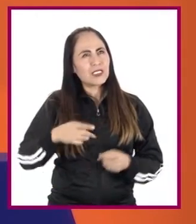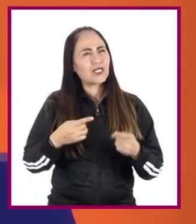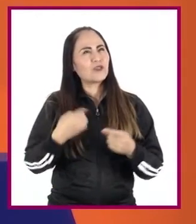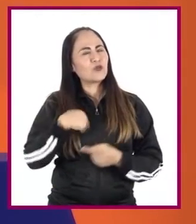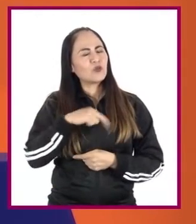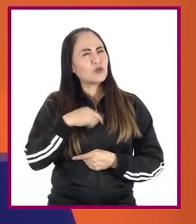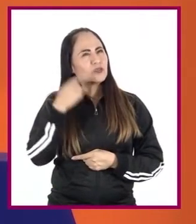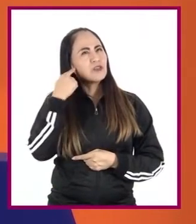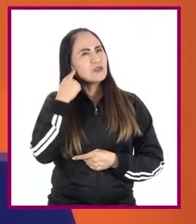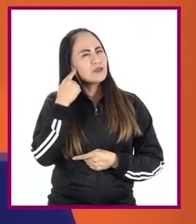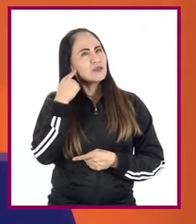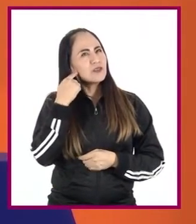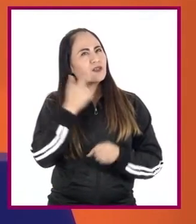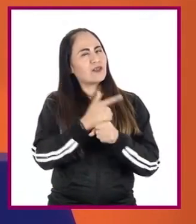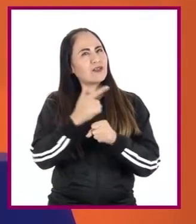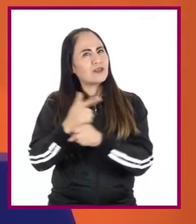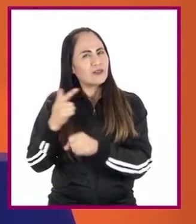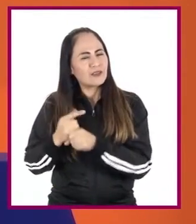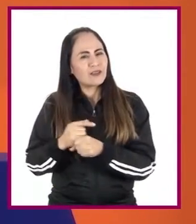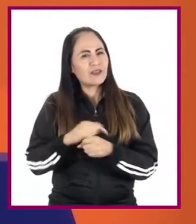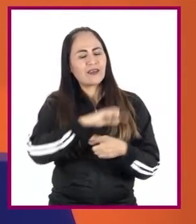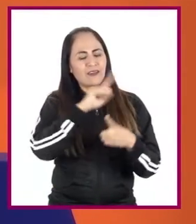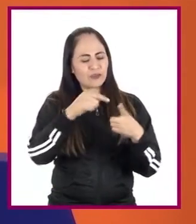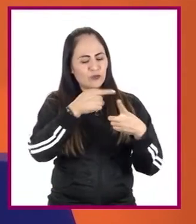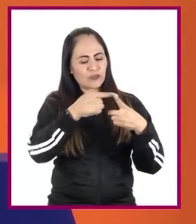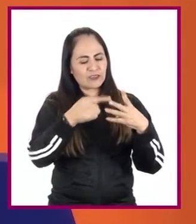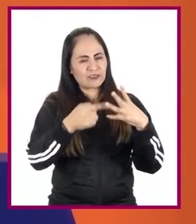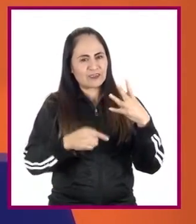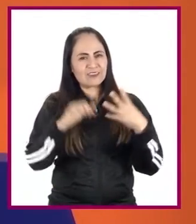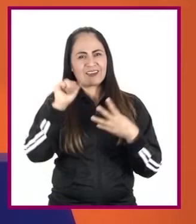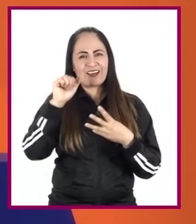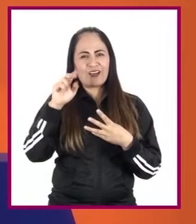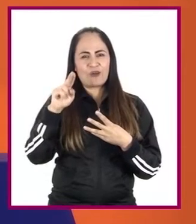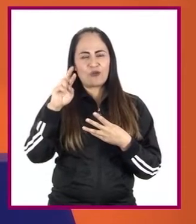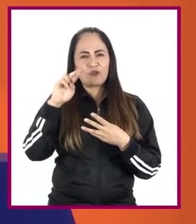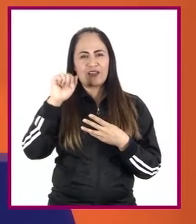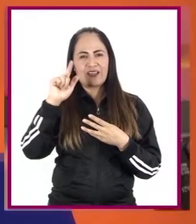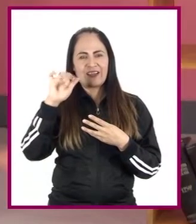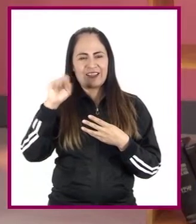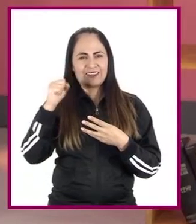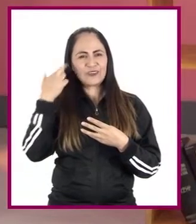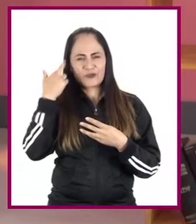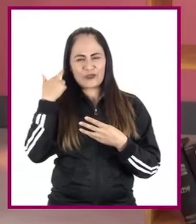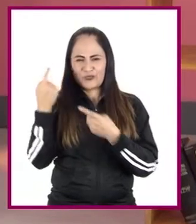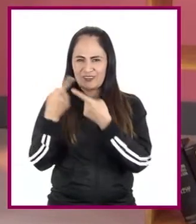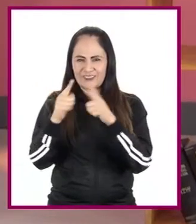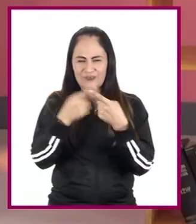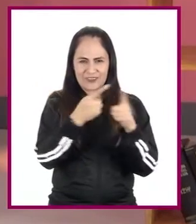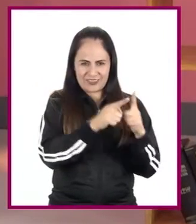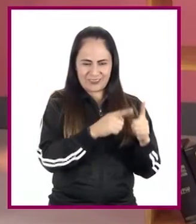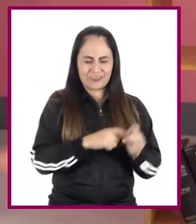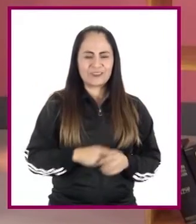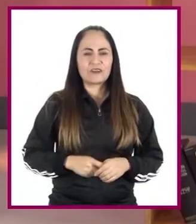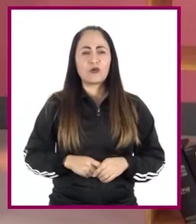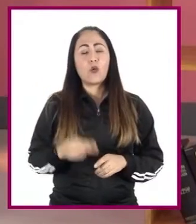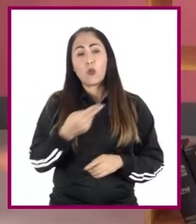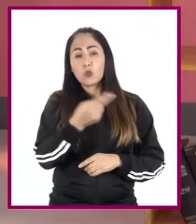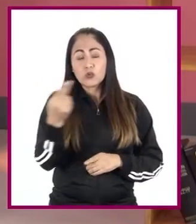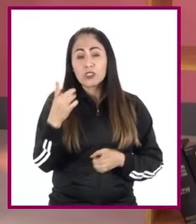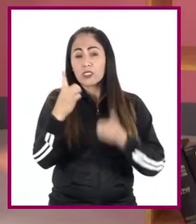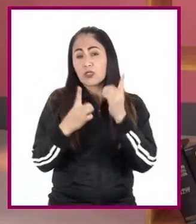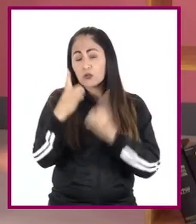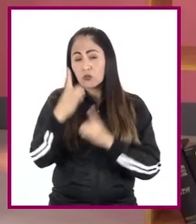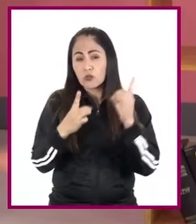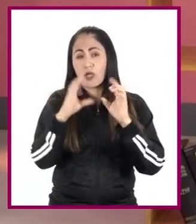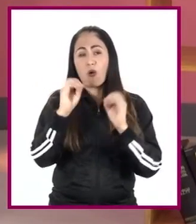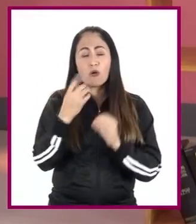para identificar y clasificar los recursos aurales que utilicemos. Si les quedó alguna duda o buscan complementar